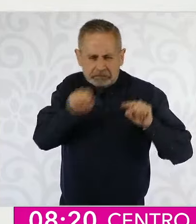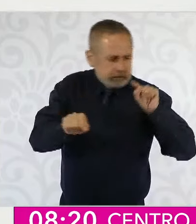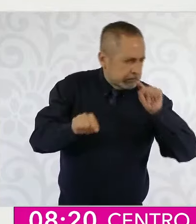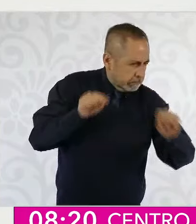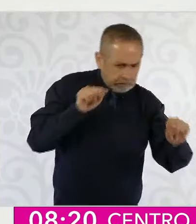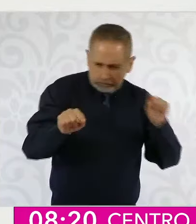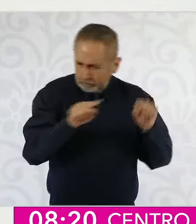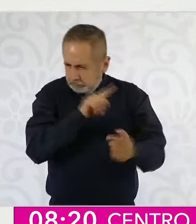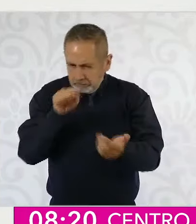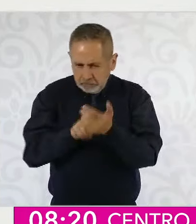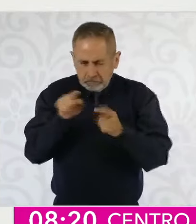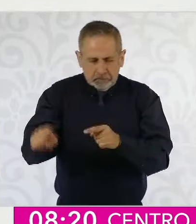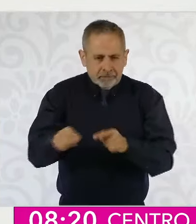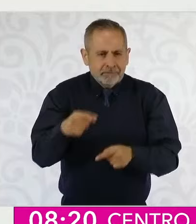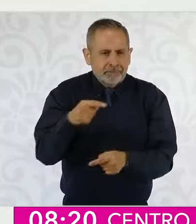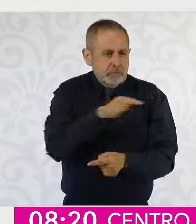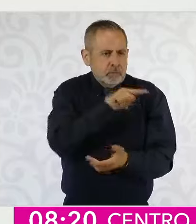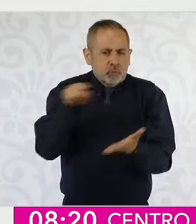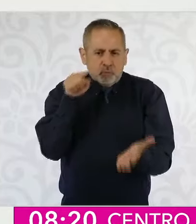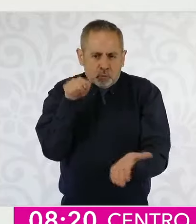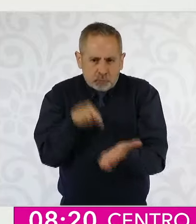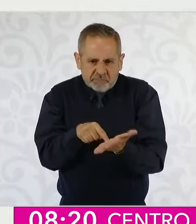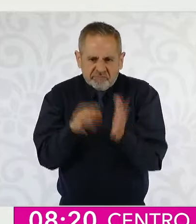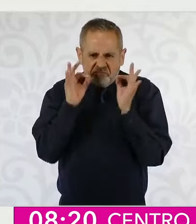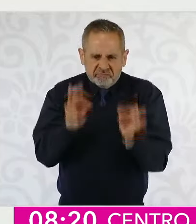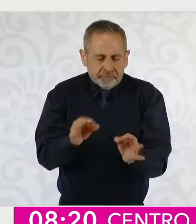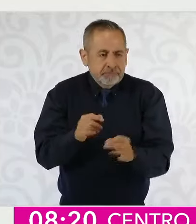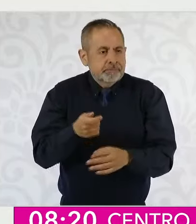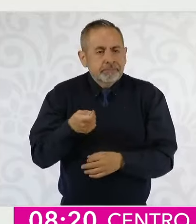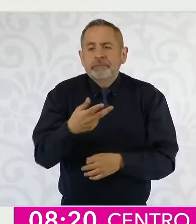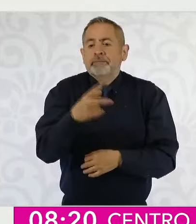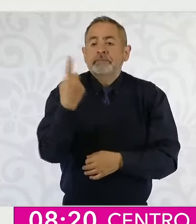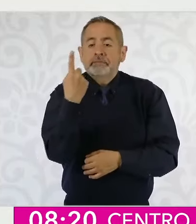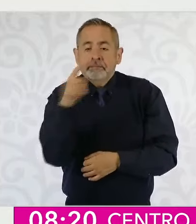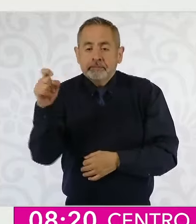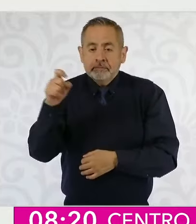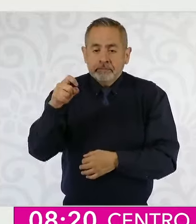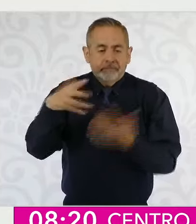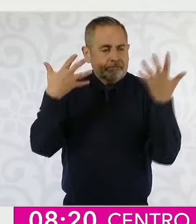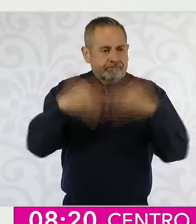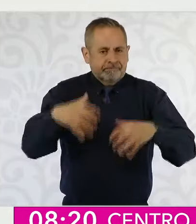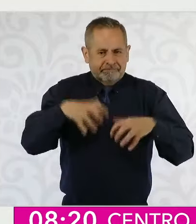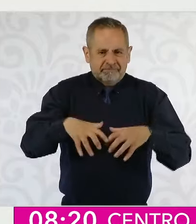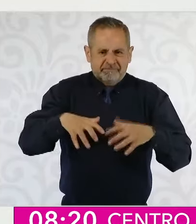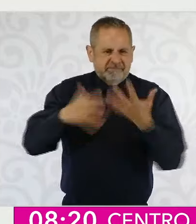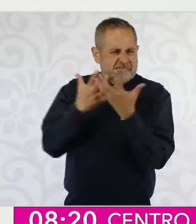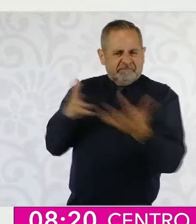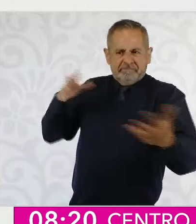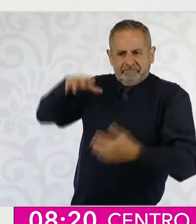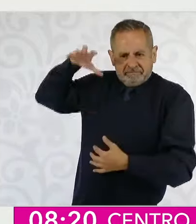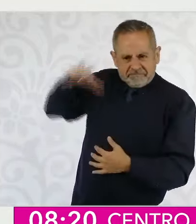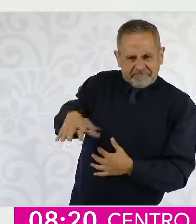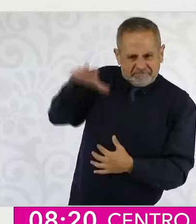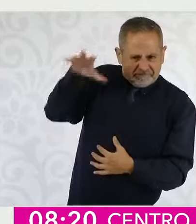en estos polos de bienestar, los 100 parques industriales que ya tienen